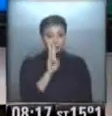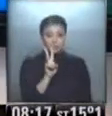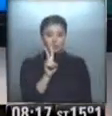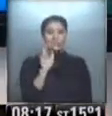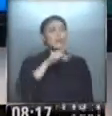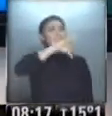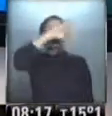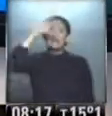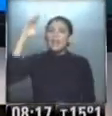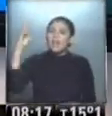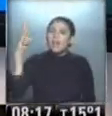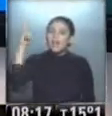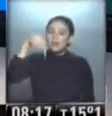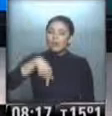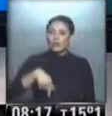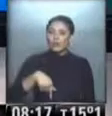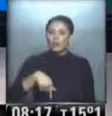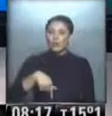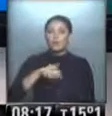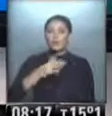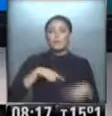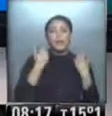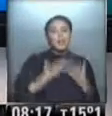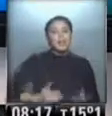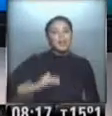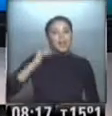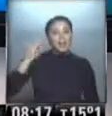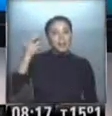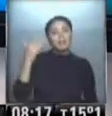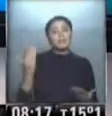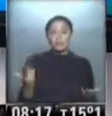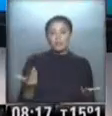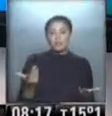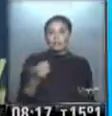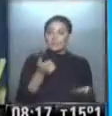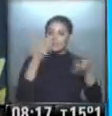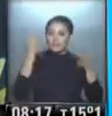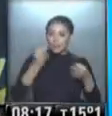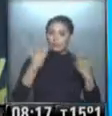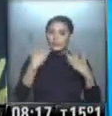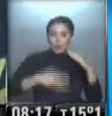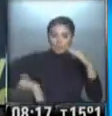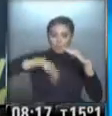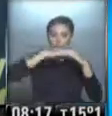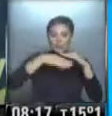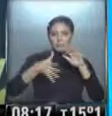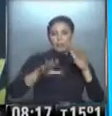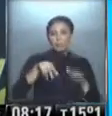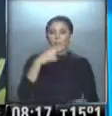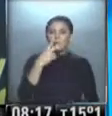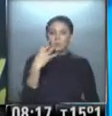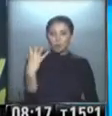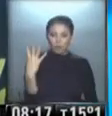qué cielazo que tenemos hoy. Con alta presión atmosférica es muy probable que la temperatura máxima llegue aproximadamente a